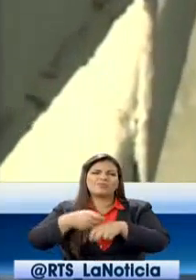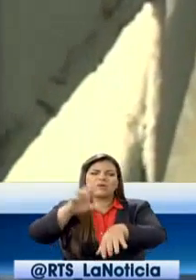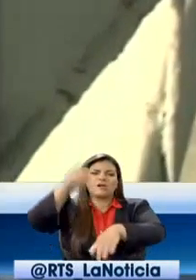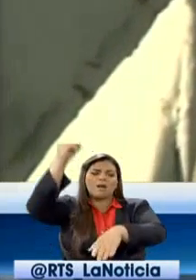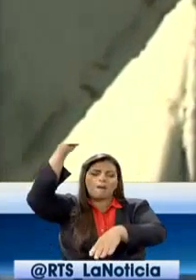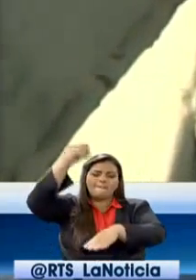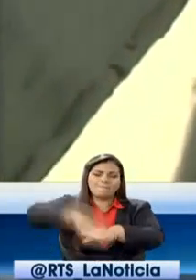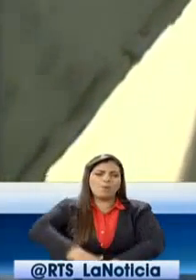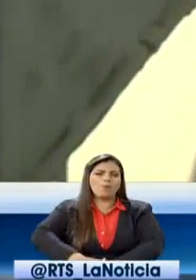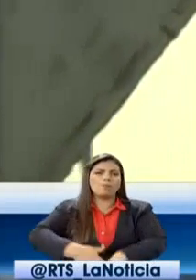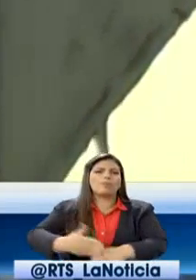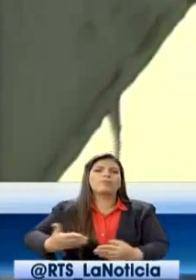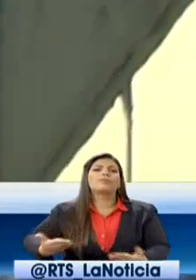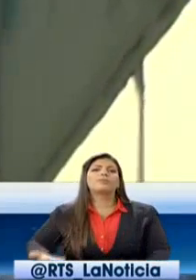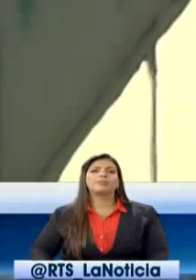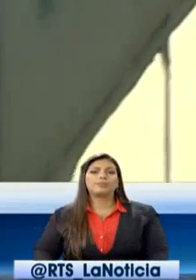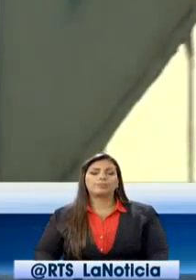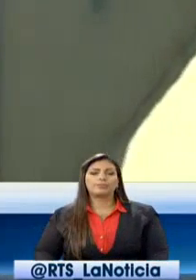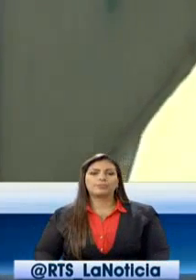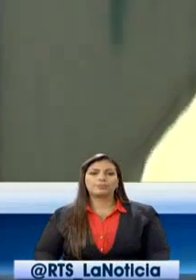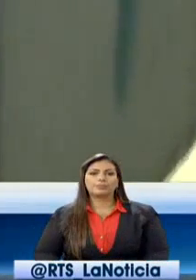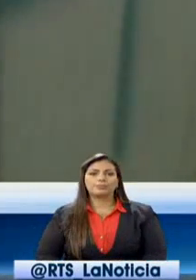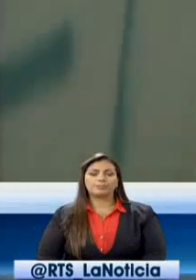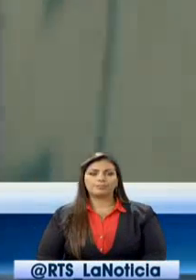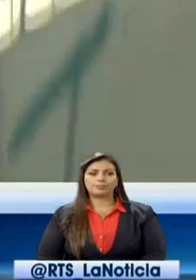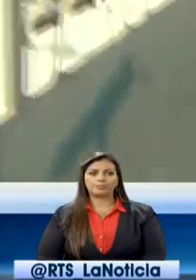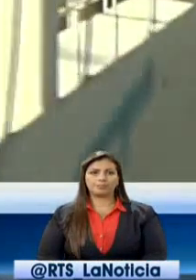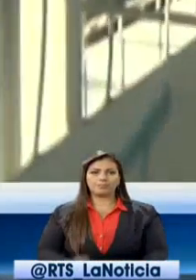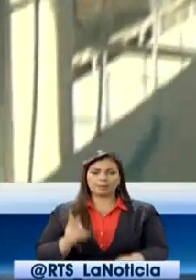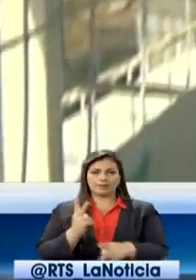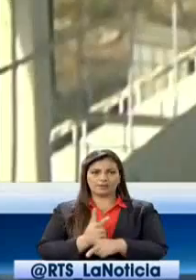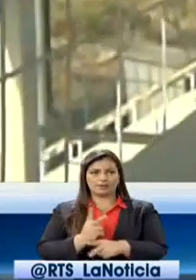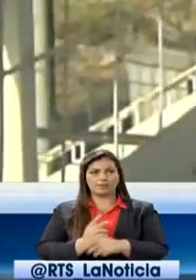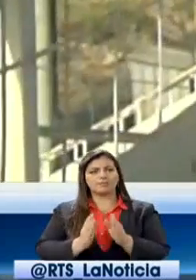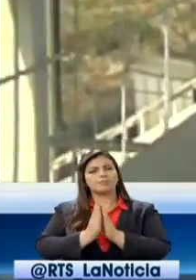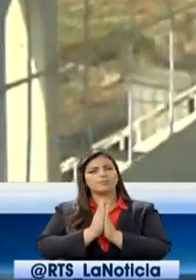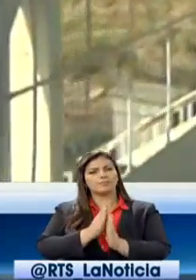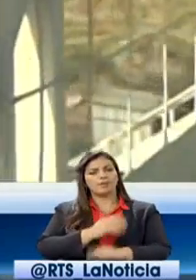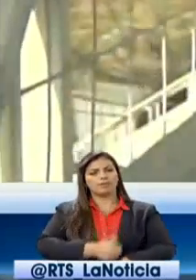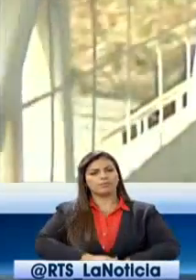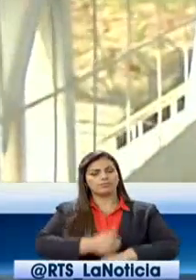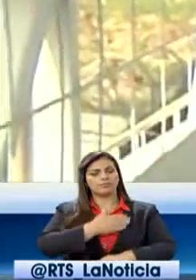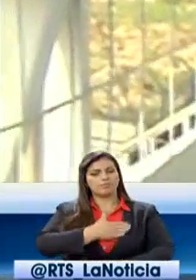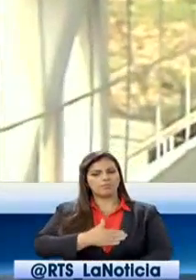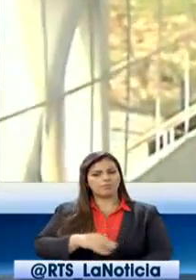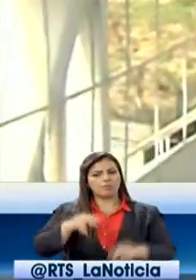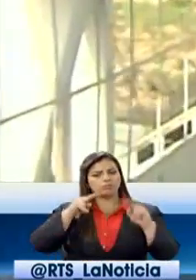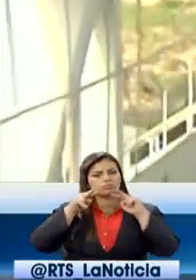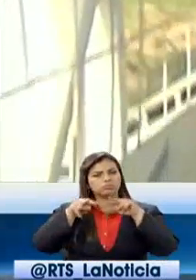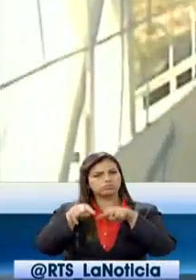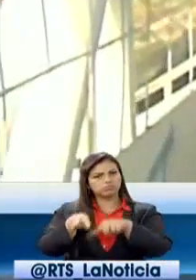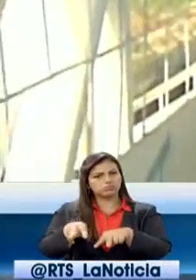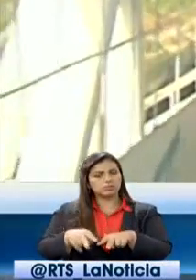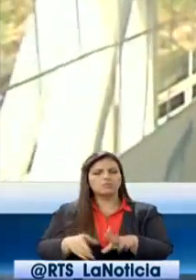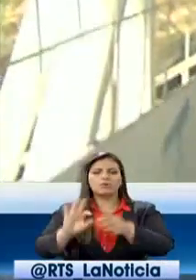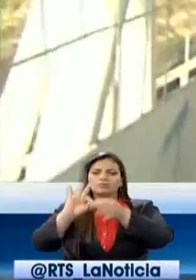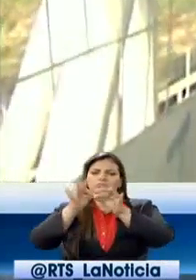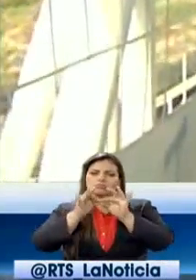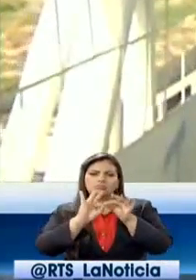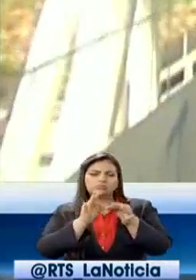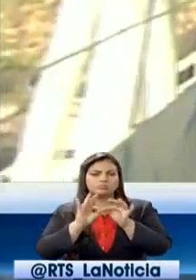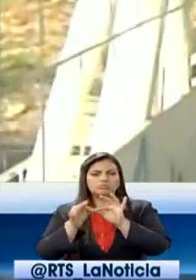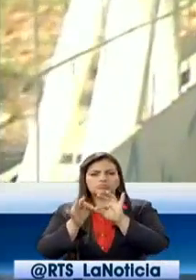lo que hacemos es dar a conocer para que se puedan tomar las medidas de prevención, es decir, para que se pueda efectuar un mantenimiento a